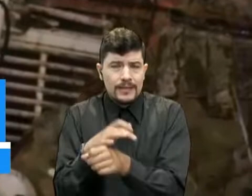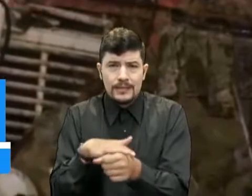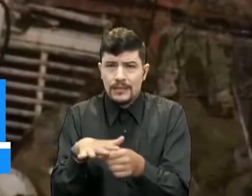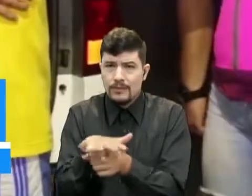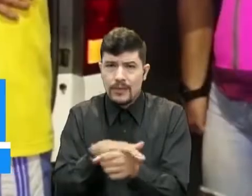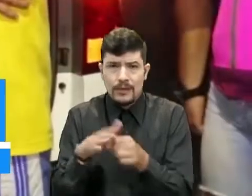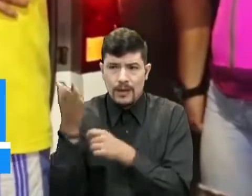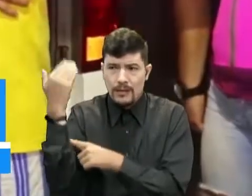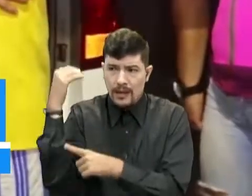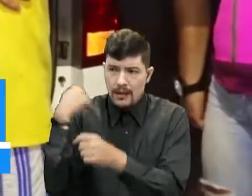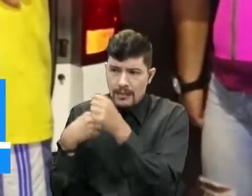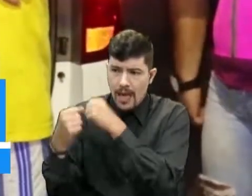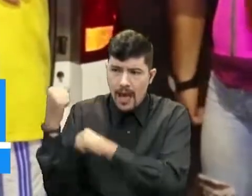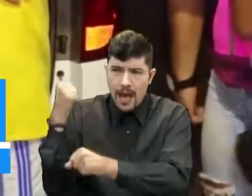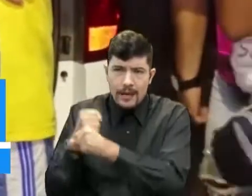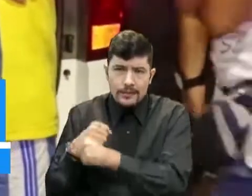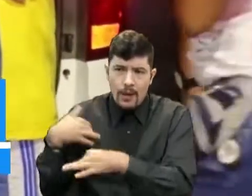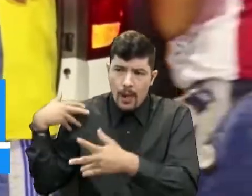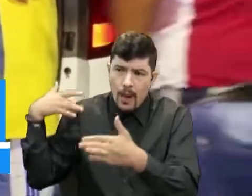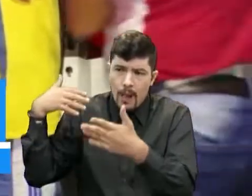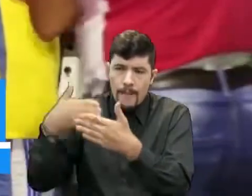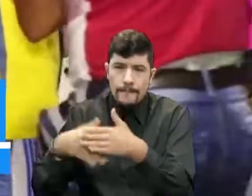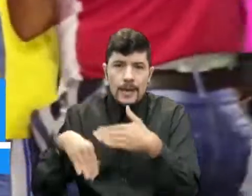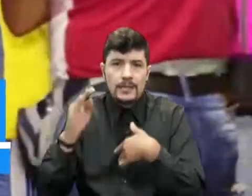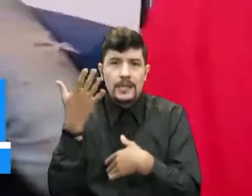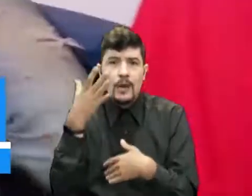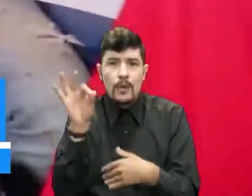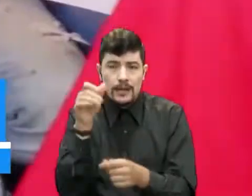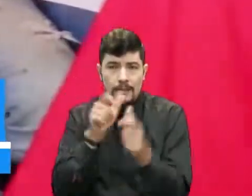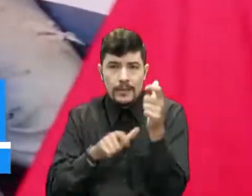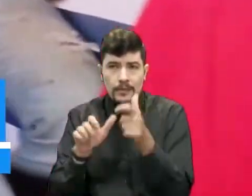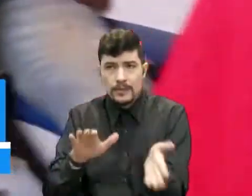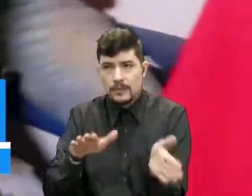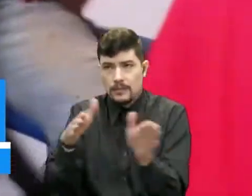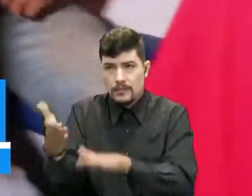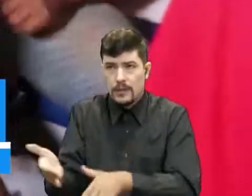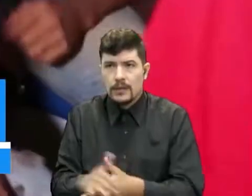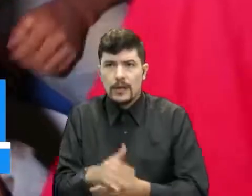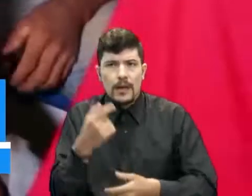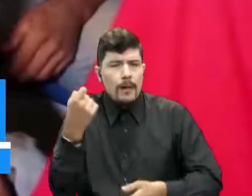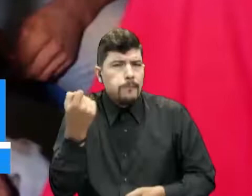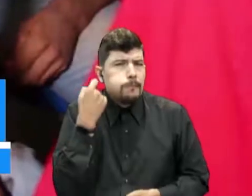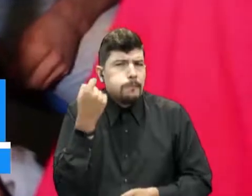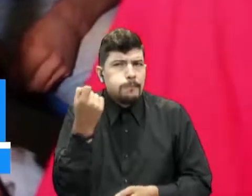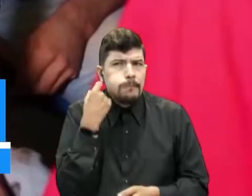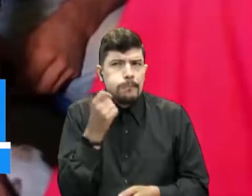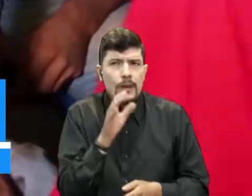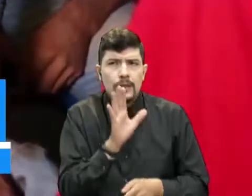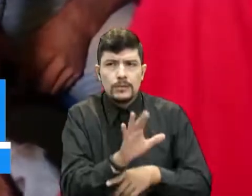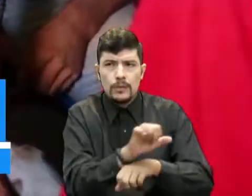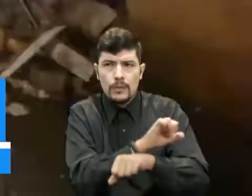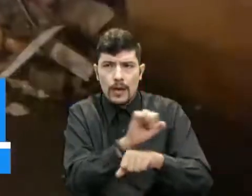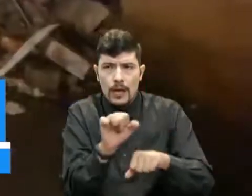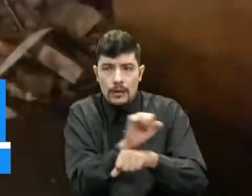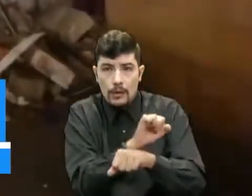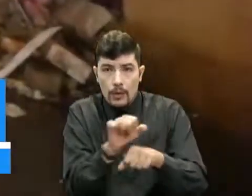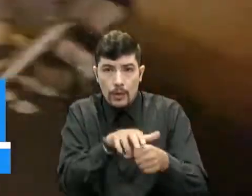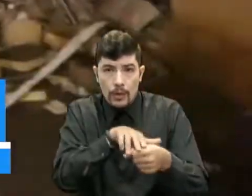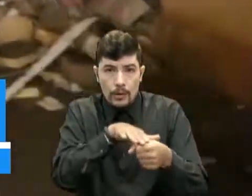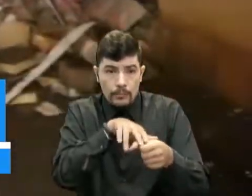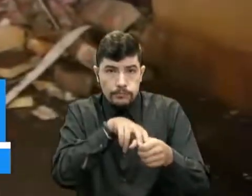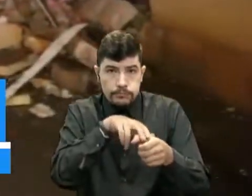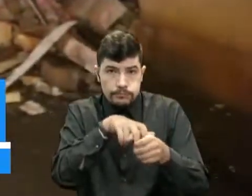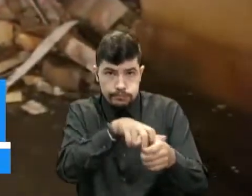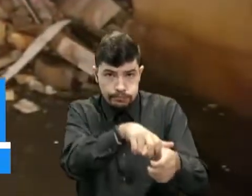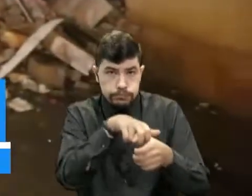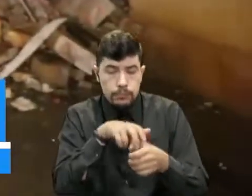largo de varias décadas han dejado más de 50 víctimas fatales. El más reciente hecho involucra a un vehículo de carga que se movilizaba en